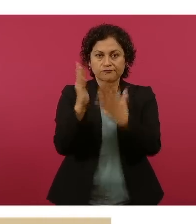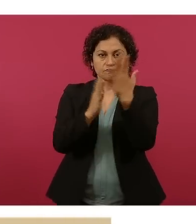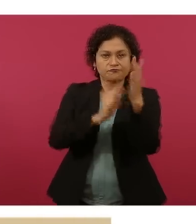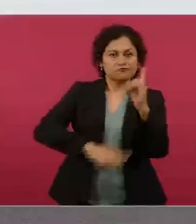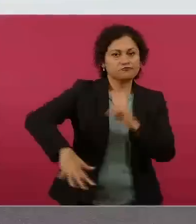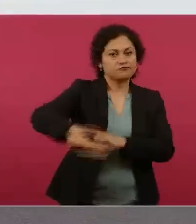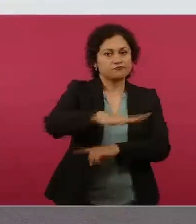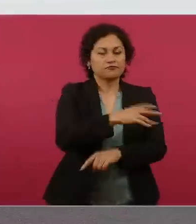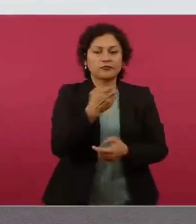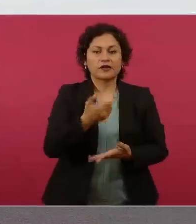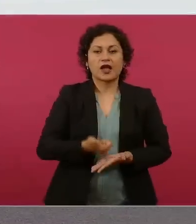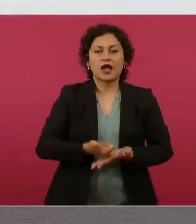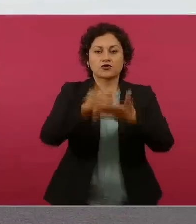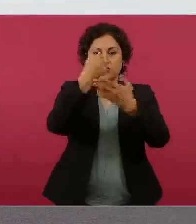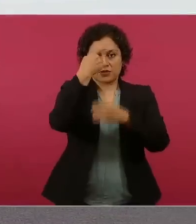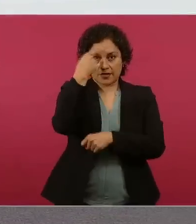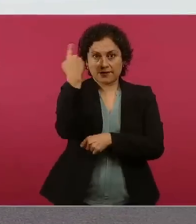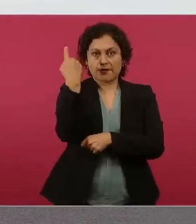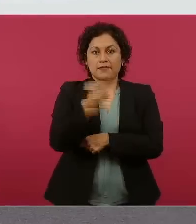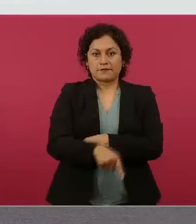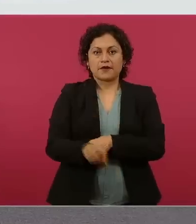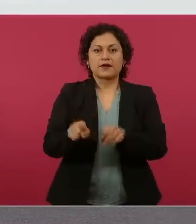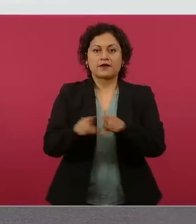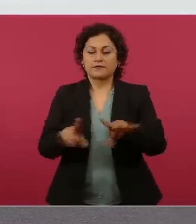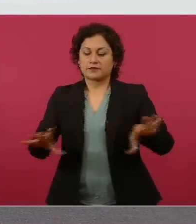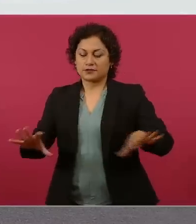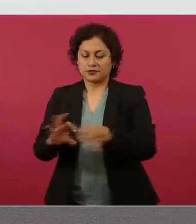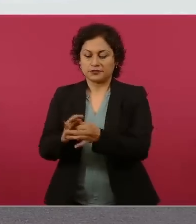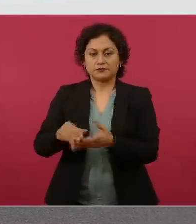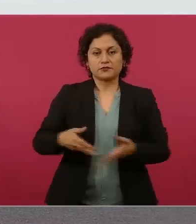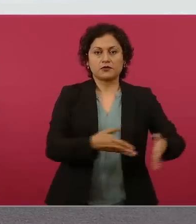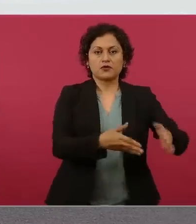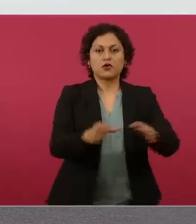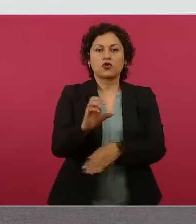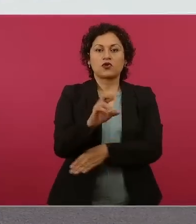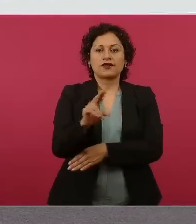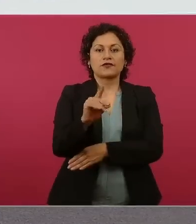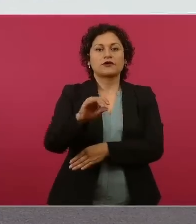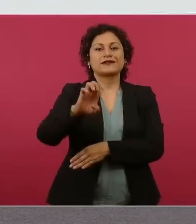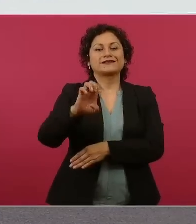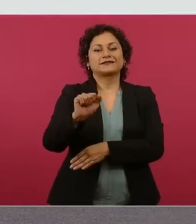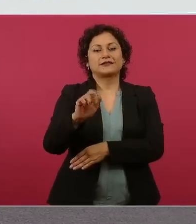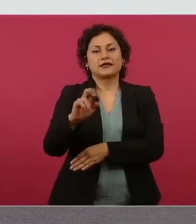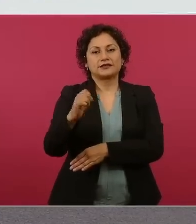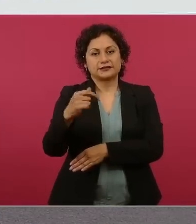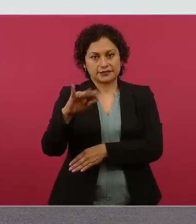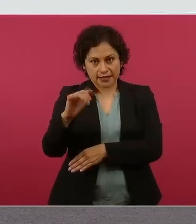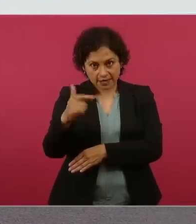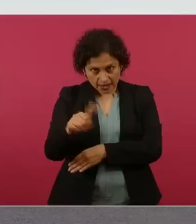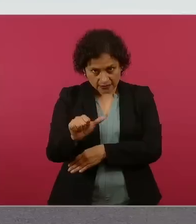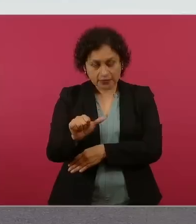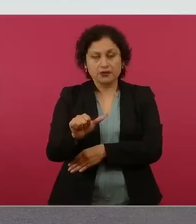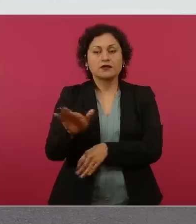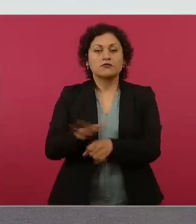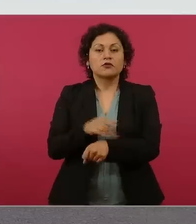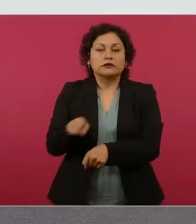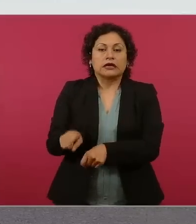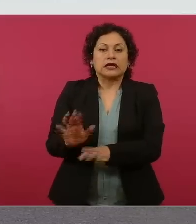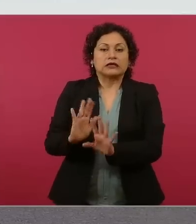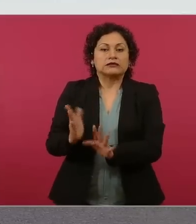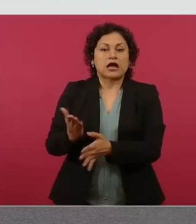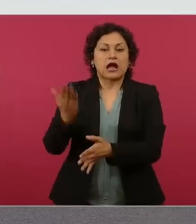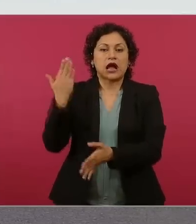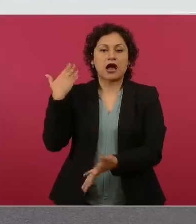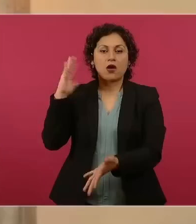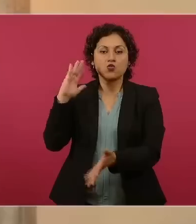contribuye al desarrollo del corredor Escárcega-Expujil, que sufre de la escasez de agua